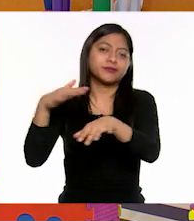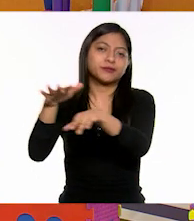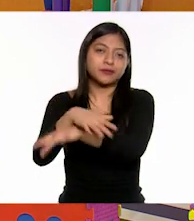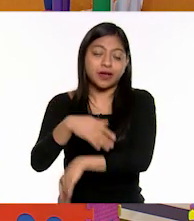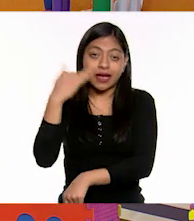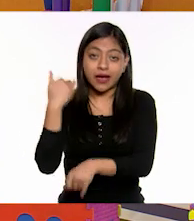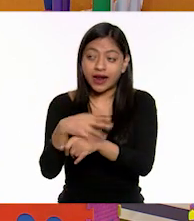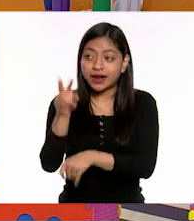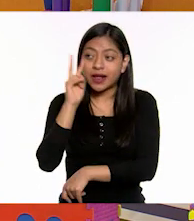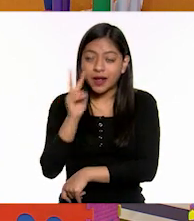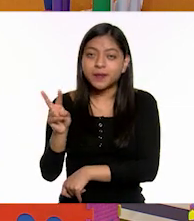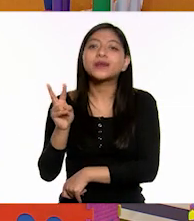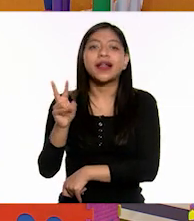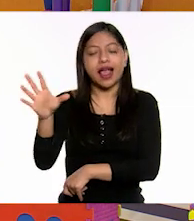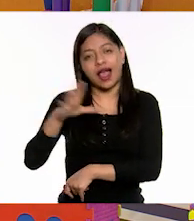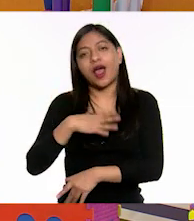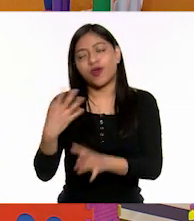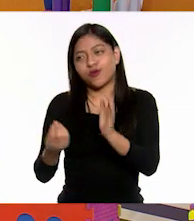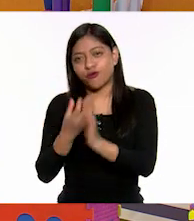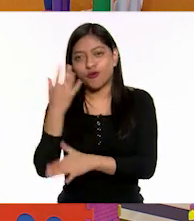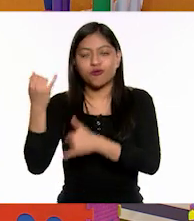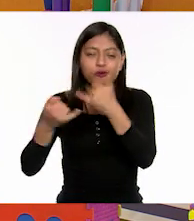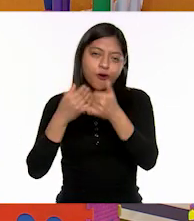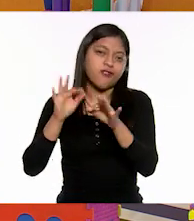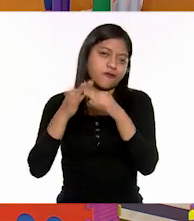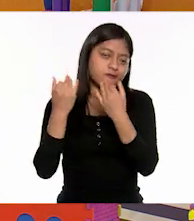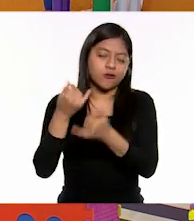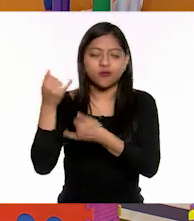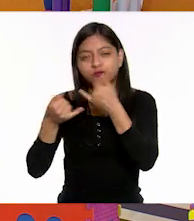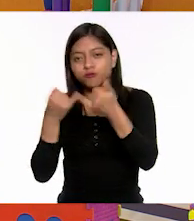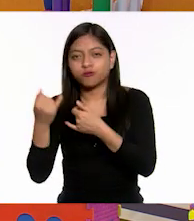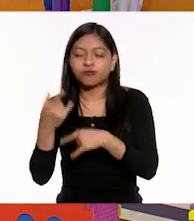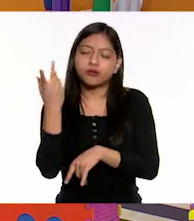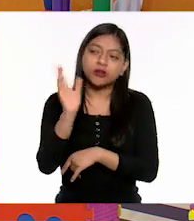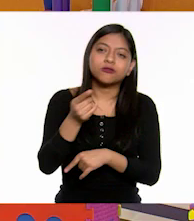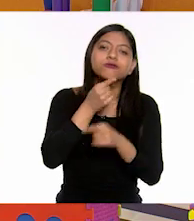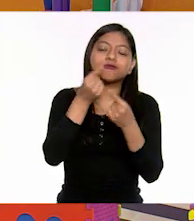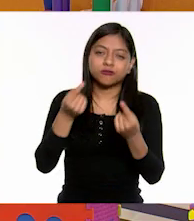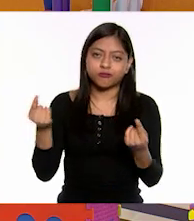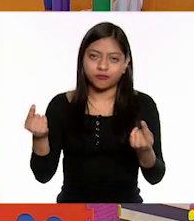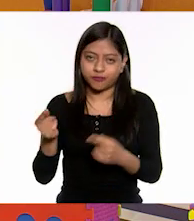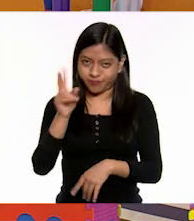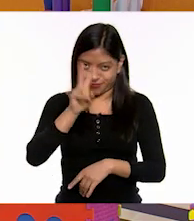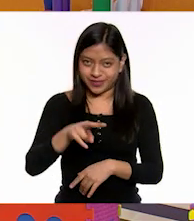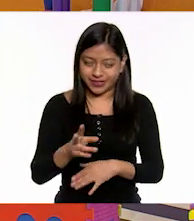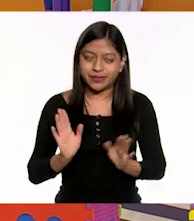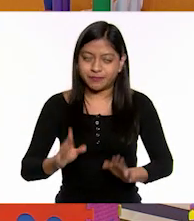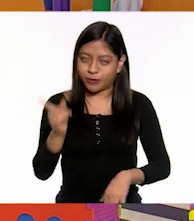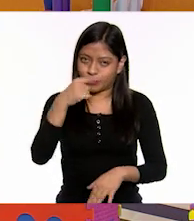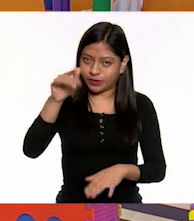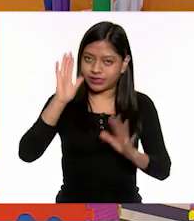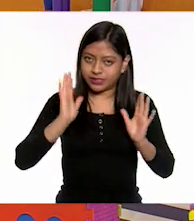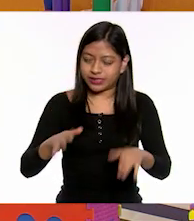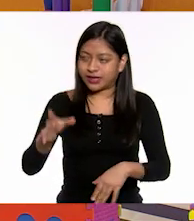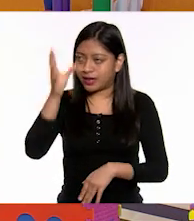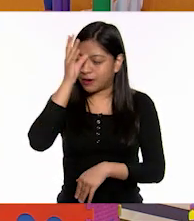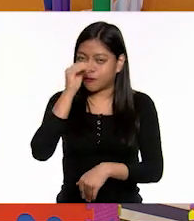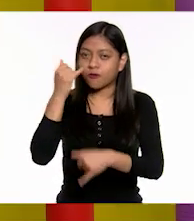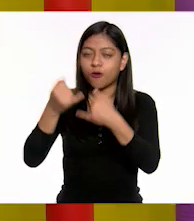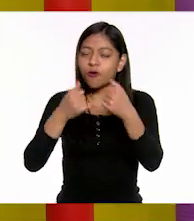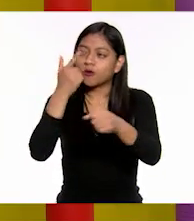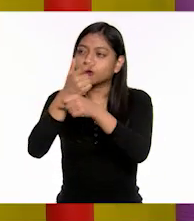pues tienen una nueva versión y que los siguen jugando las niñas y los niños verdad que se han modificado sus